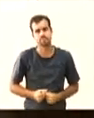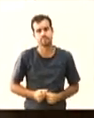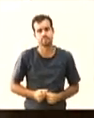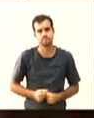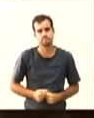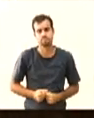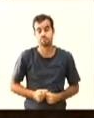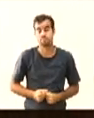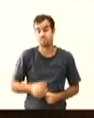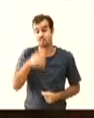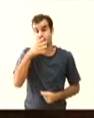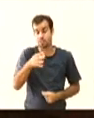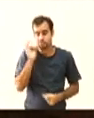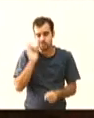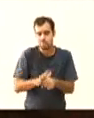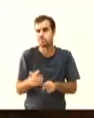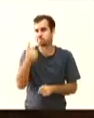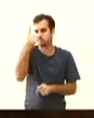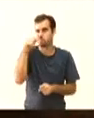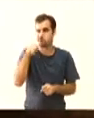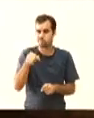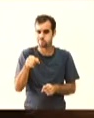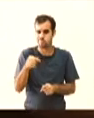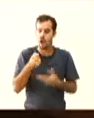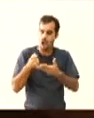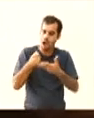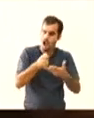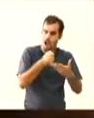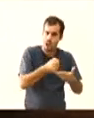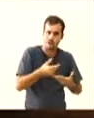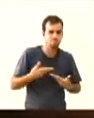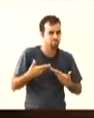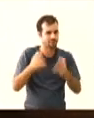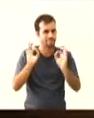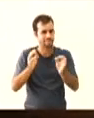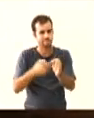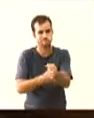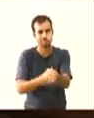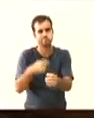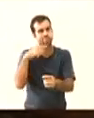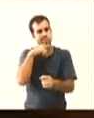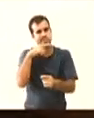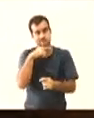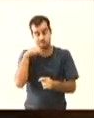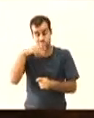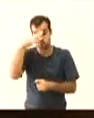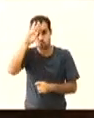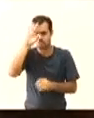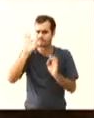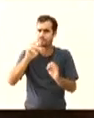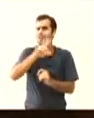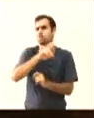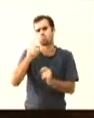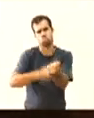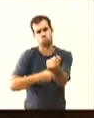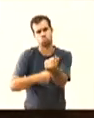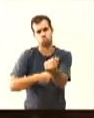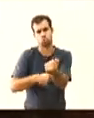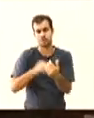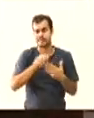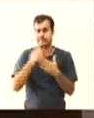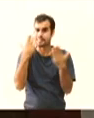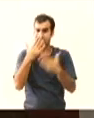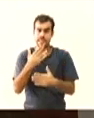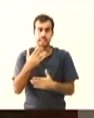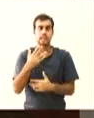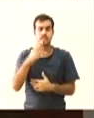quien impulsara las donaciones voluntarias de sangre en nuestro país. Convertidas ya en tradición revolucionaria, lideradas por el Ministerio de Salud